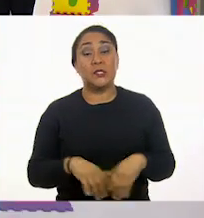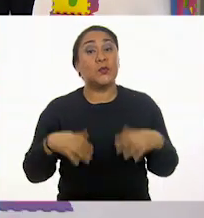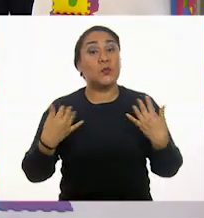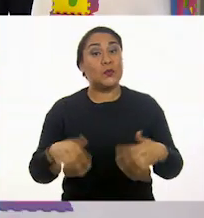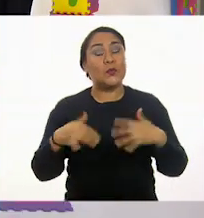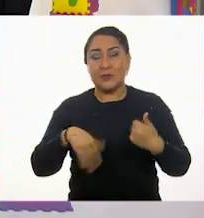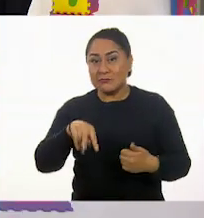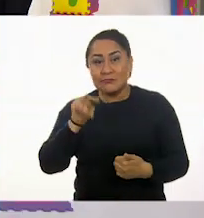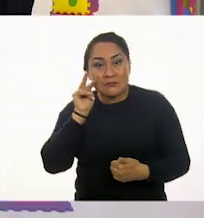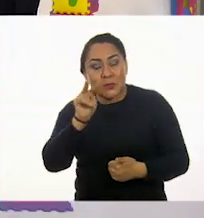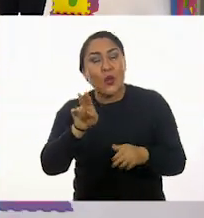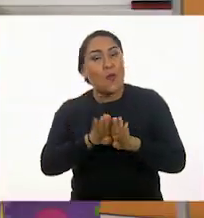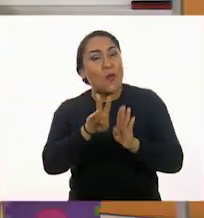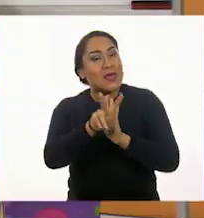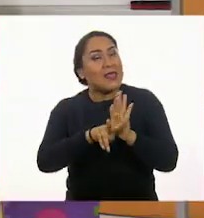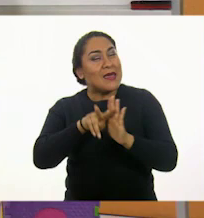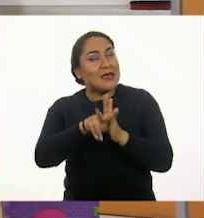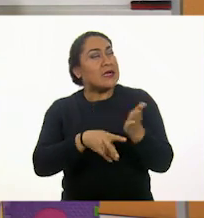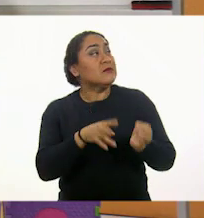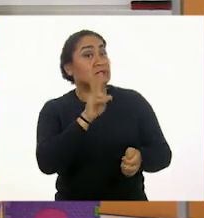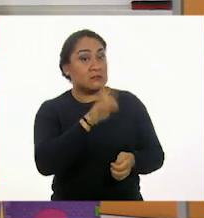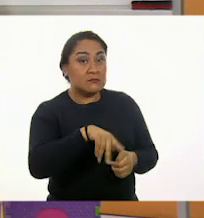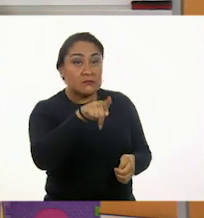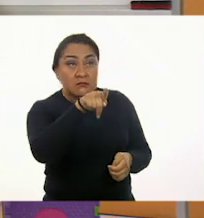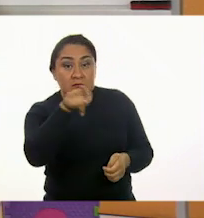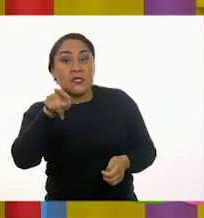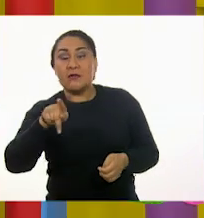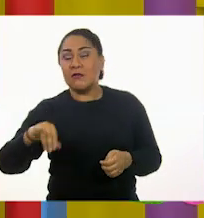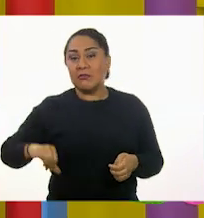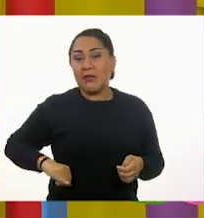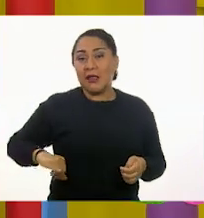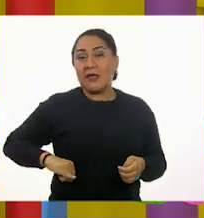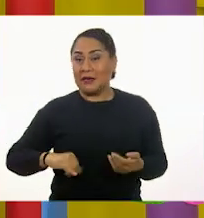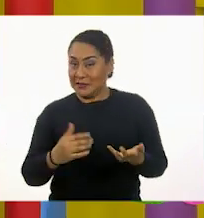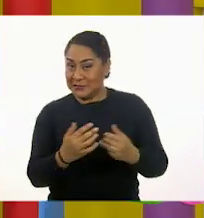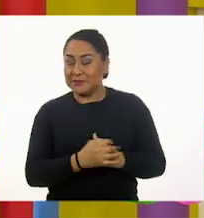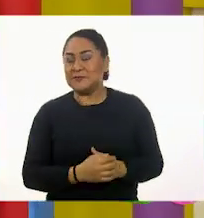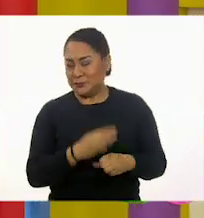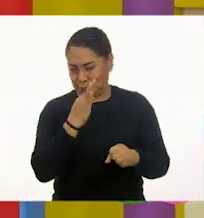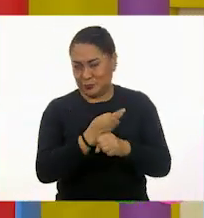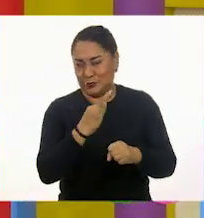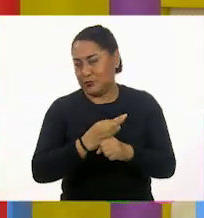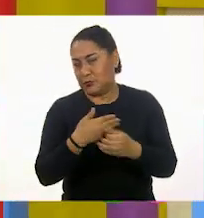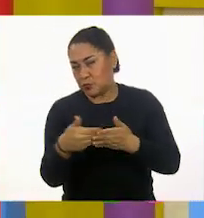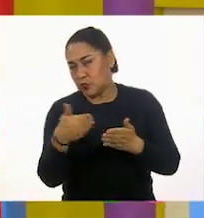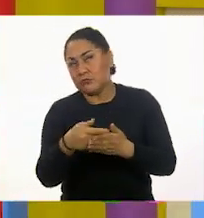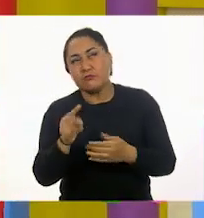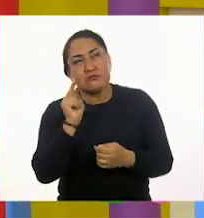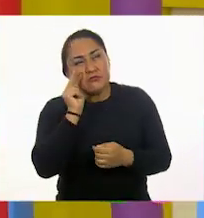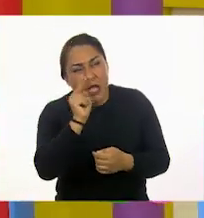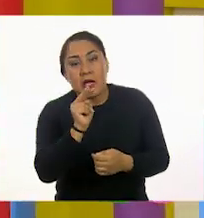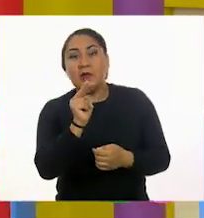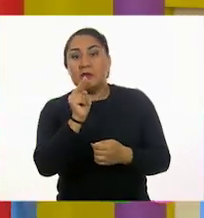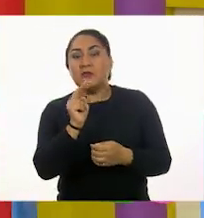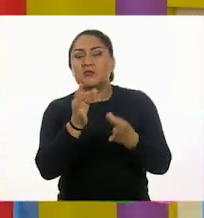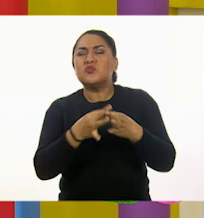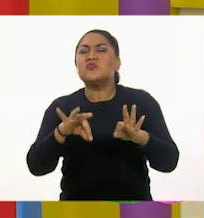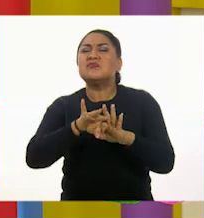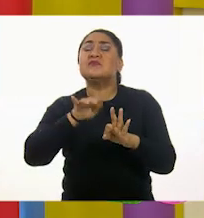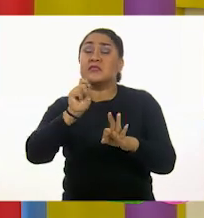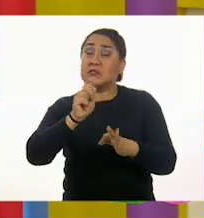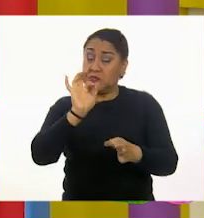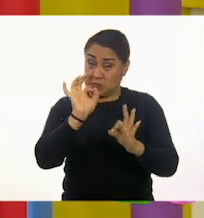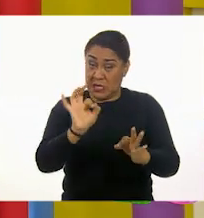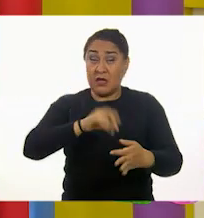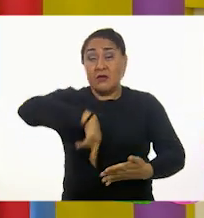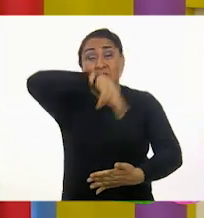Wow, ¿qué te pareció el video? Muy interesante. Muy interesante. Y bueno, aquí vemos un dato que es muy específico, que el muralismo